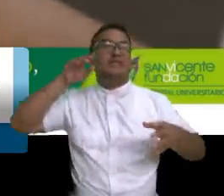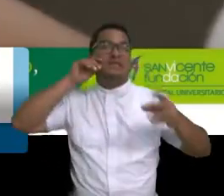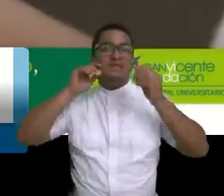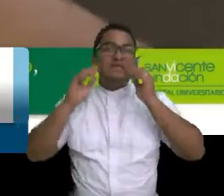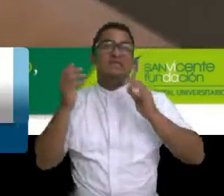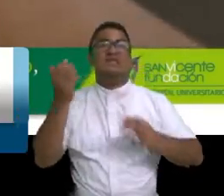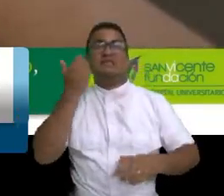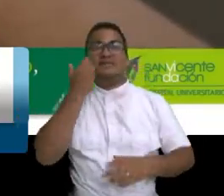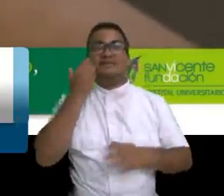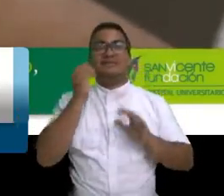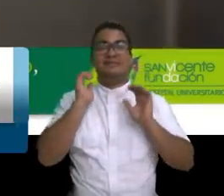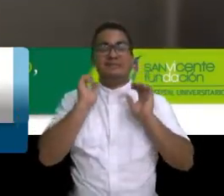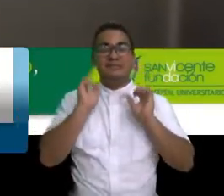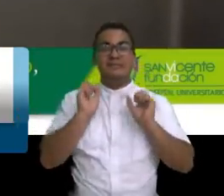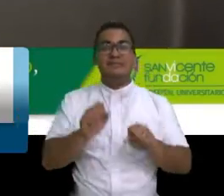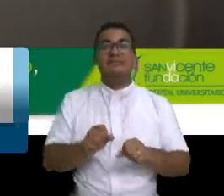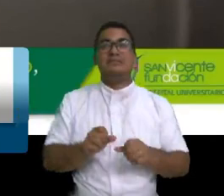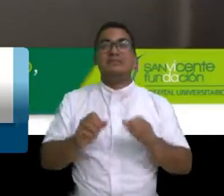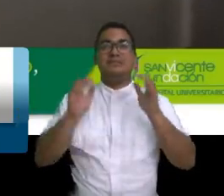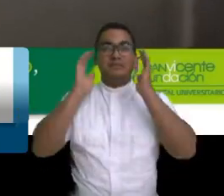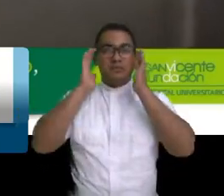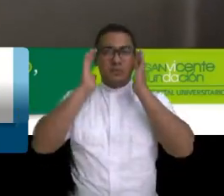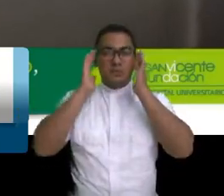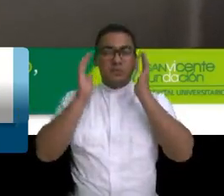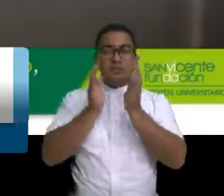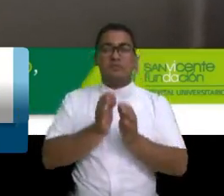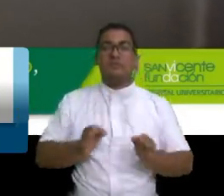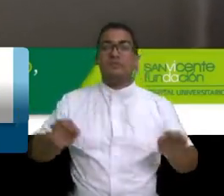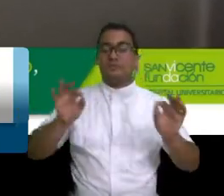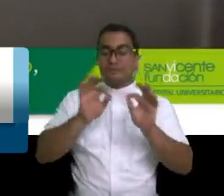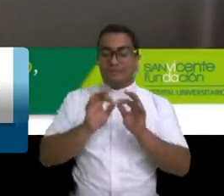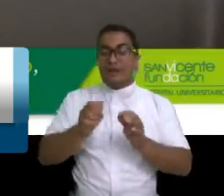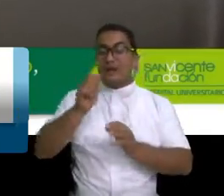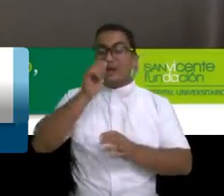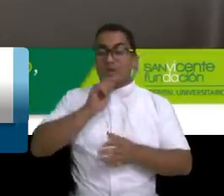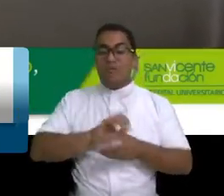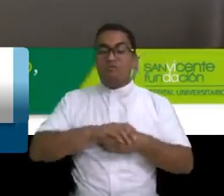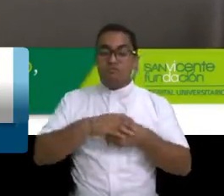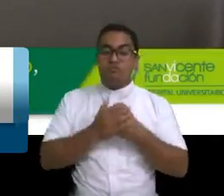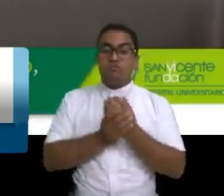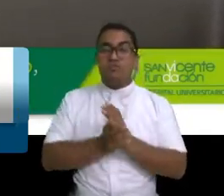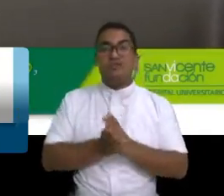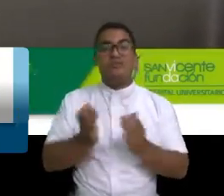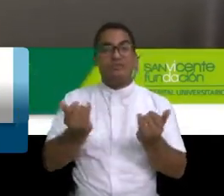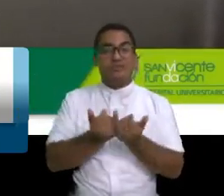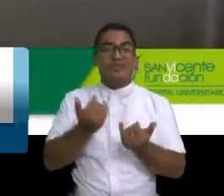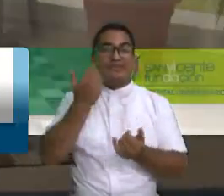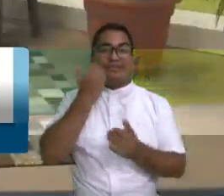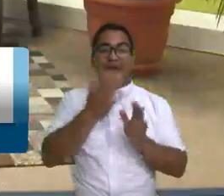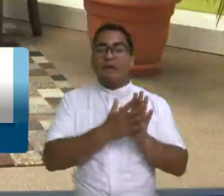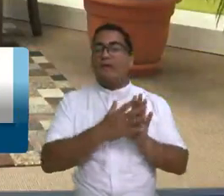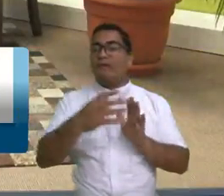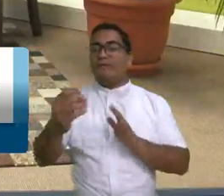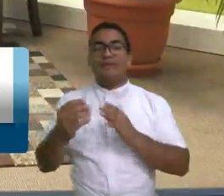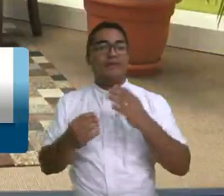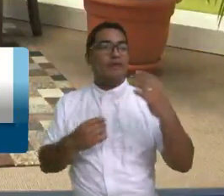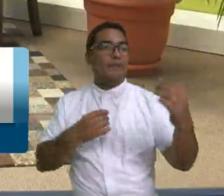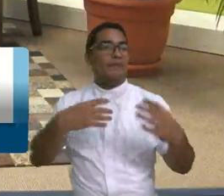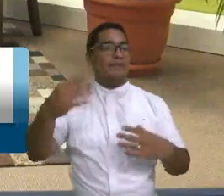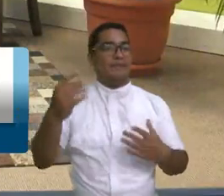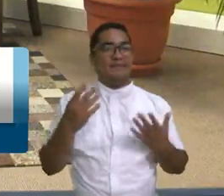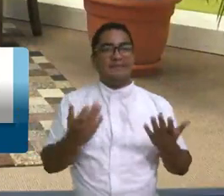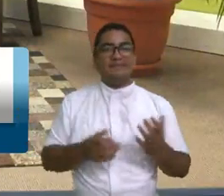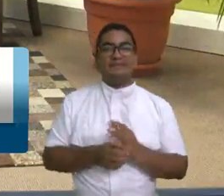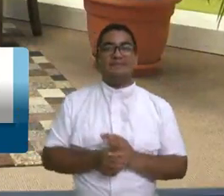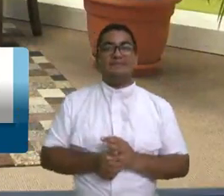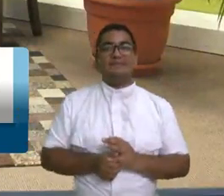el viento, entonces, y después nos lo lavamos la mano y esa es la manera de transmitir las infecciones, ¿verdad? Y entonces, lo que me decía